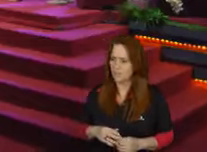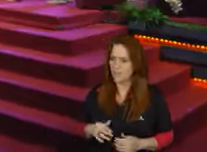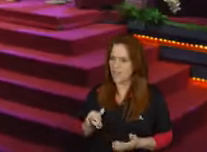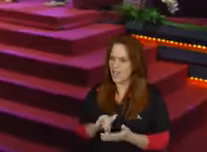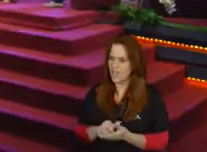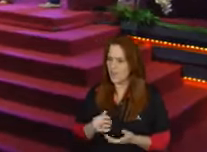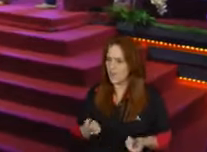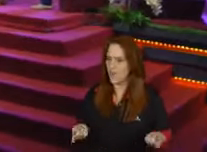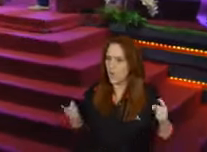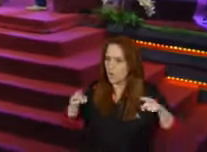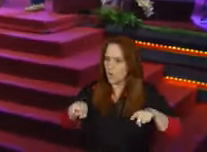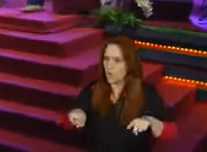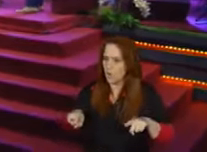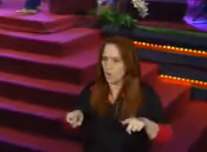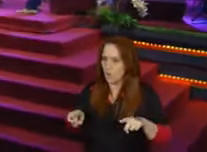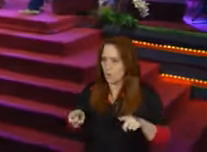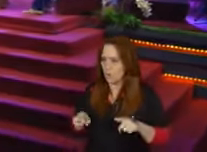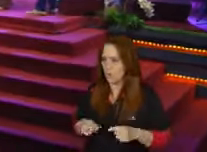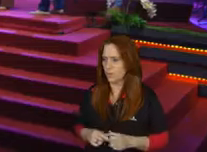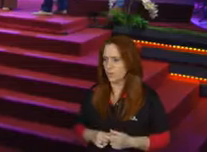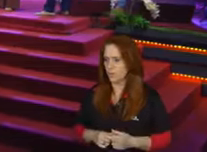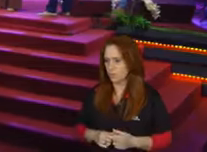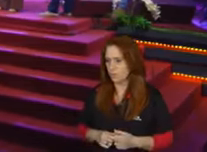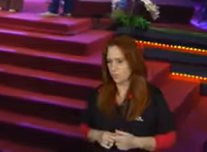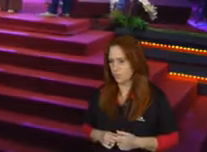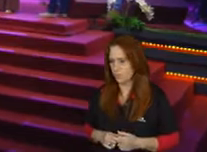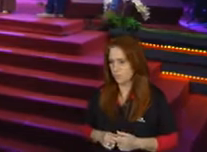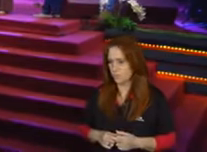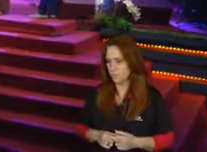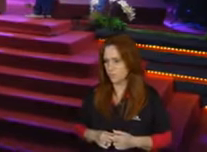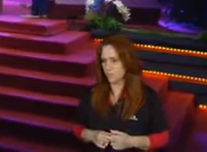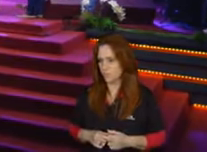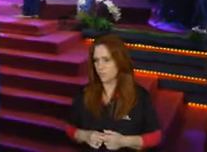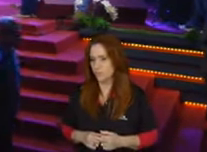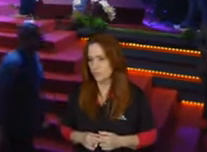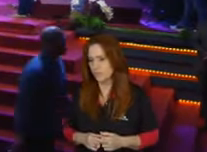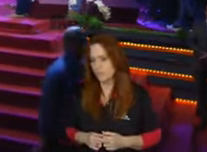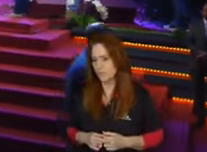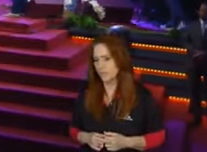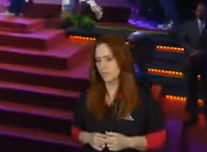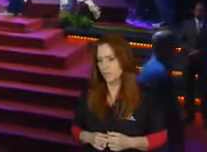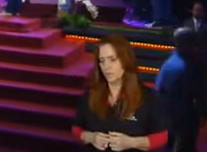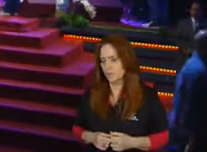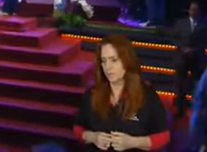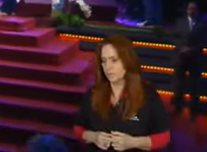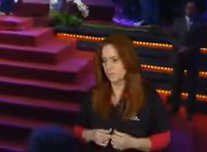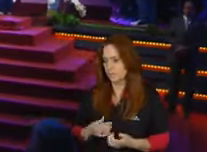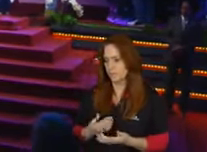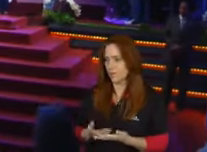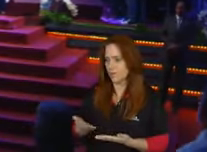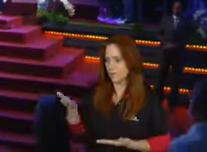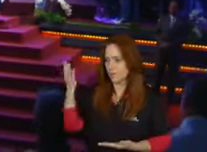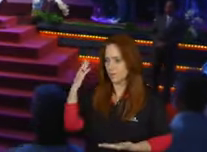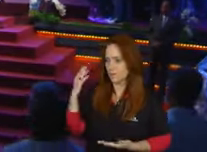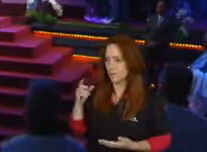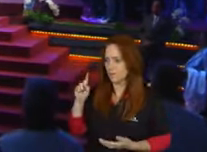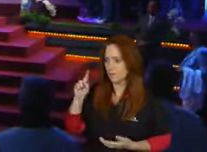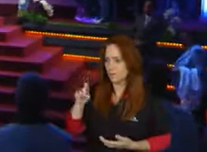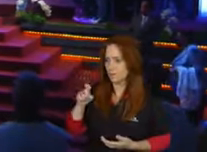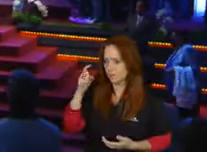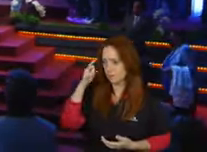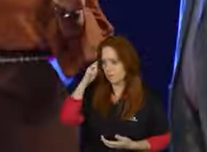llegué con mucho dolor en la ciática. Llegué hace 2 semanas, me habían diagnosticado dextroescoliosis,